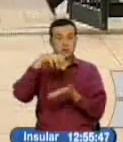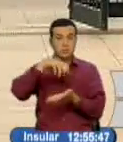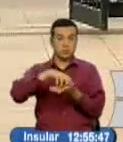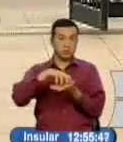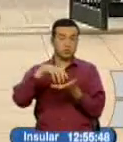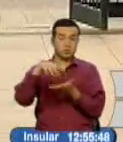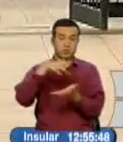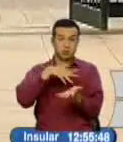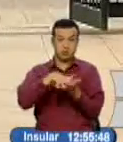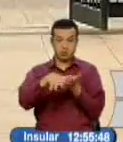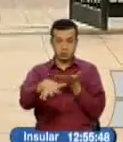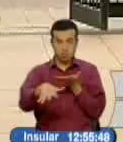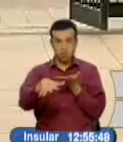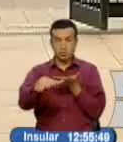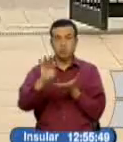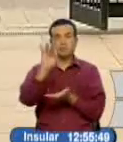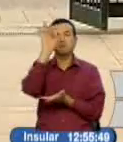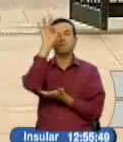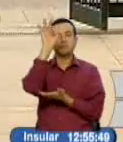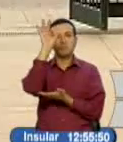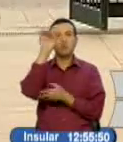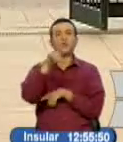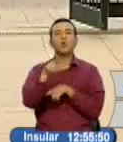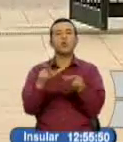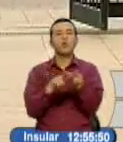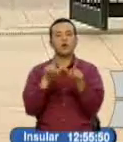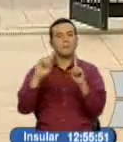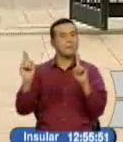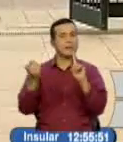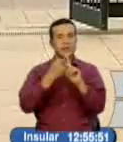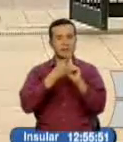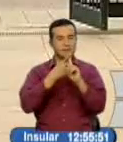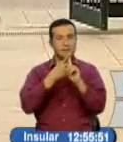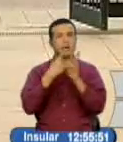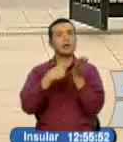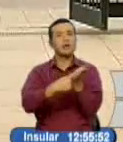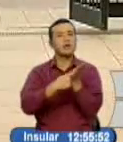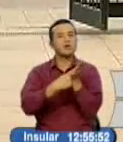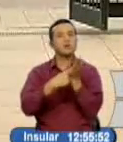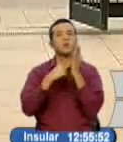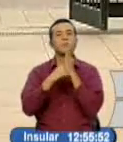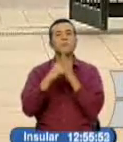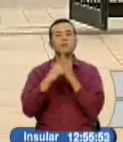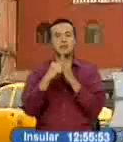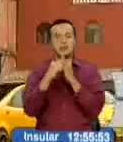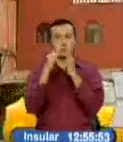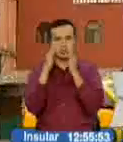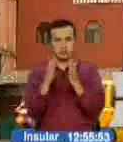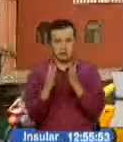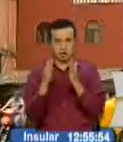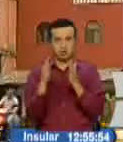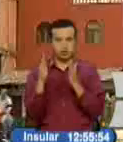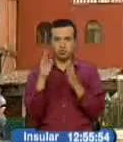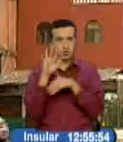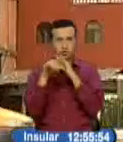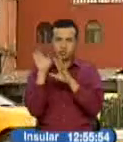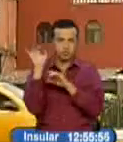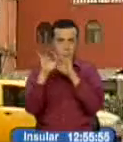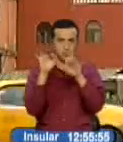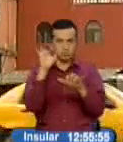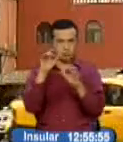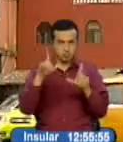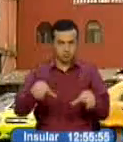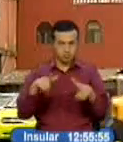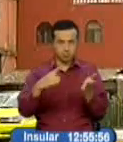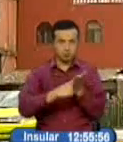provincia de Los Ríos, fue elegida para desarrollar el primer gabinete itinerante del presidente Lenín Moreno, que